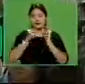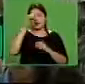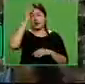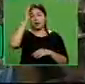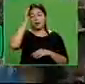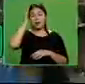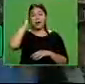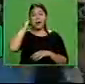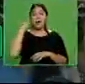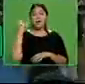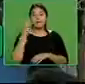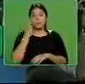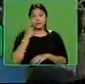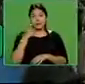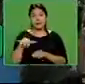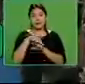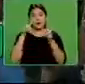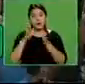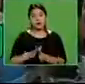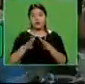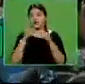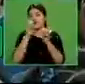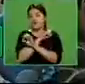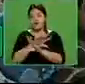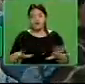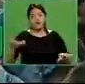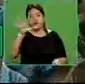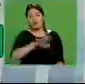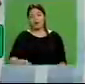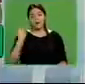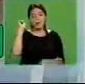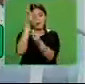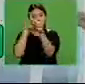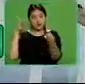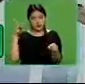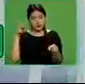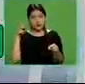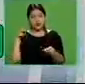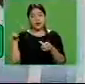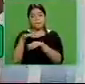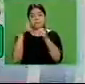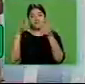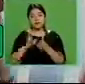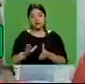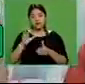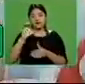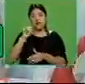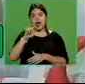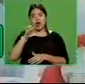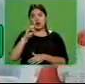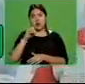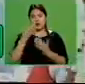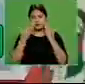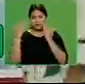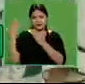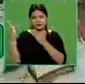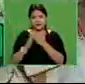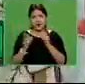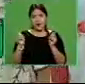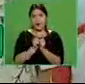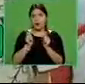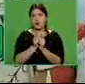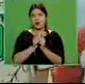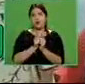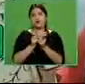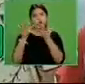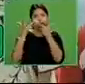Pero además miren que los ministros y ministras han estado desplegados por todo el estado de Amazonas. La ministra Loa, venga por acá, ministra, para que brevemente